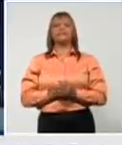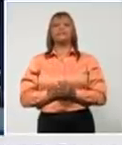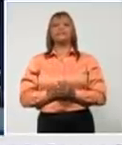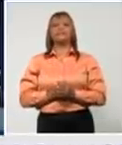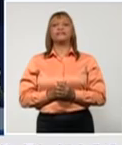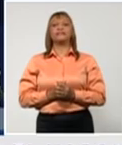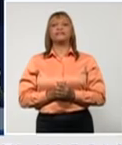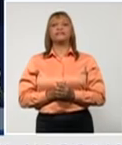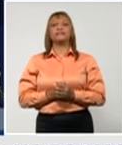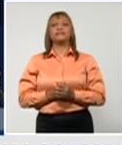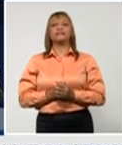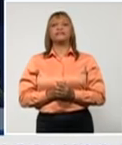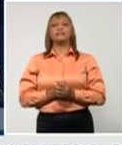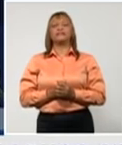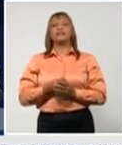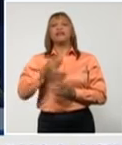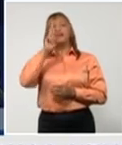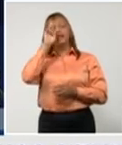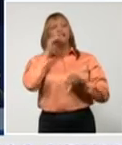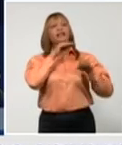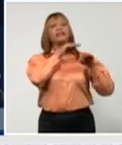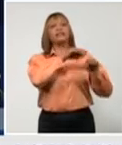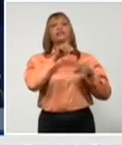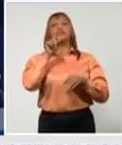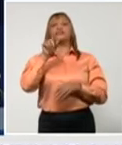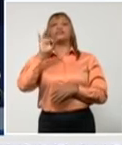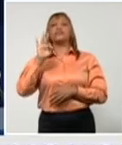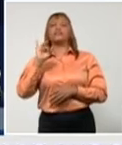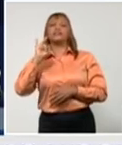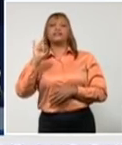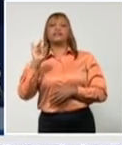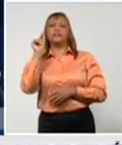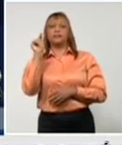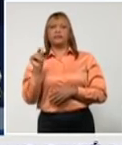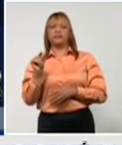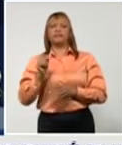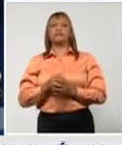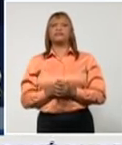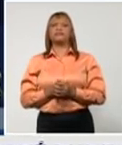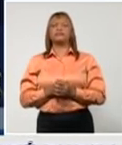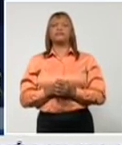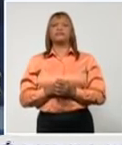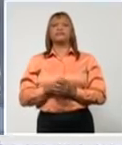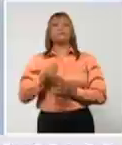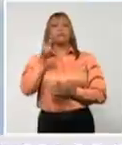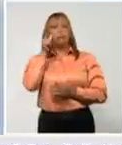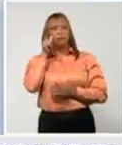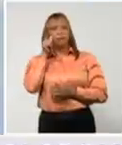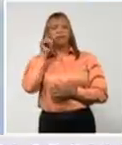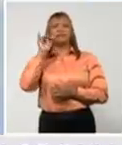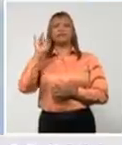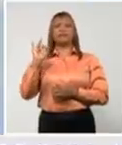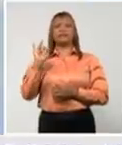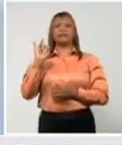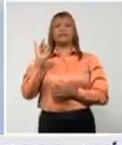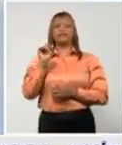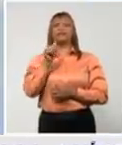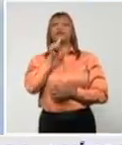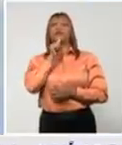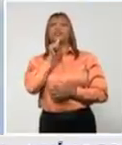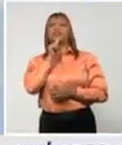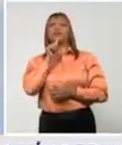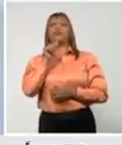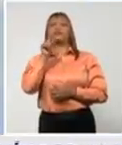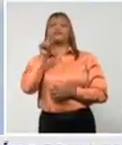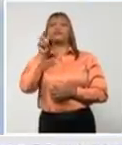Está ingresado en nuestros hospitales 187 pacientes, en vigilancia 7, sospechosos